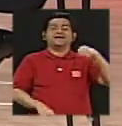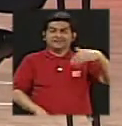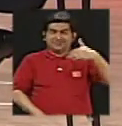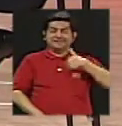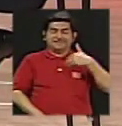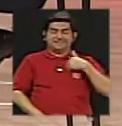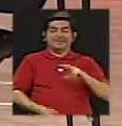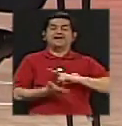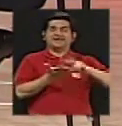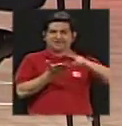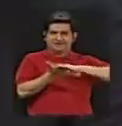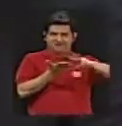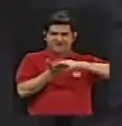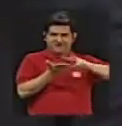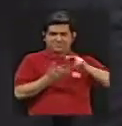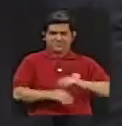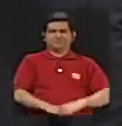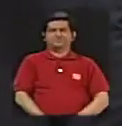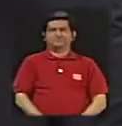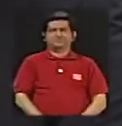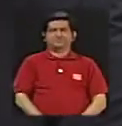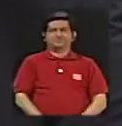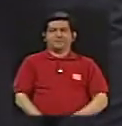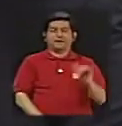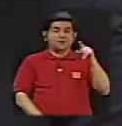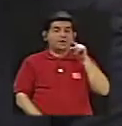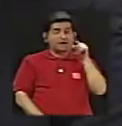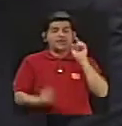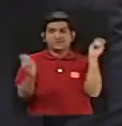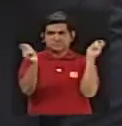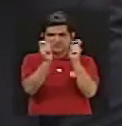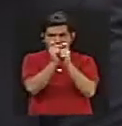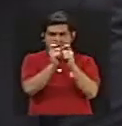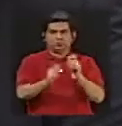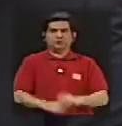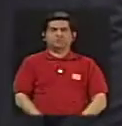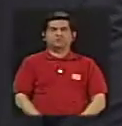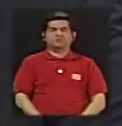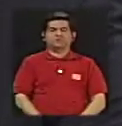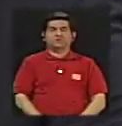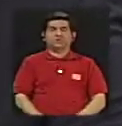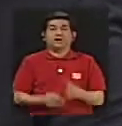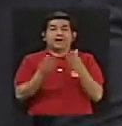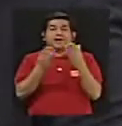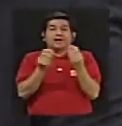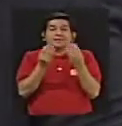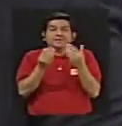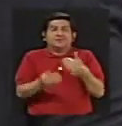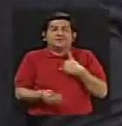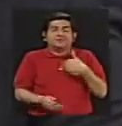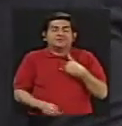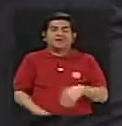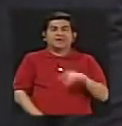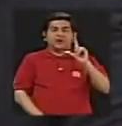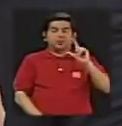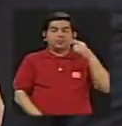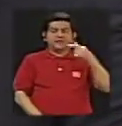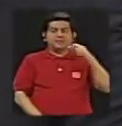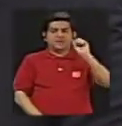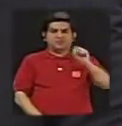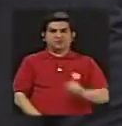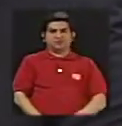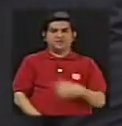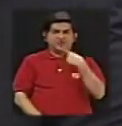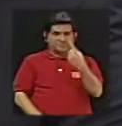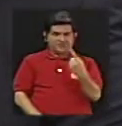el Partido de Liberación Nacional. Y eso también me lleva al punto de que el pavor que admite tener Luis Guillermo Solís de